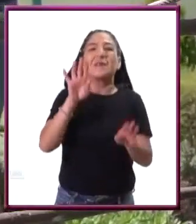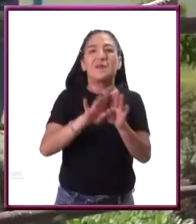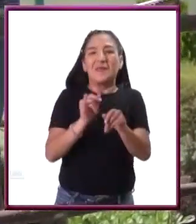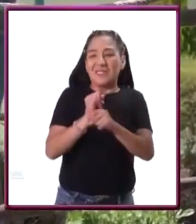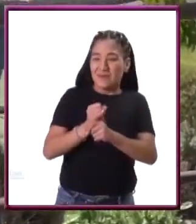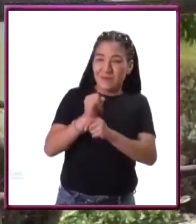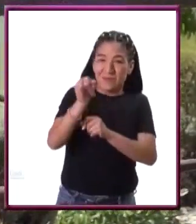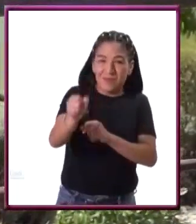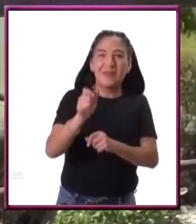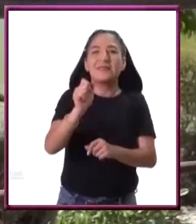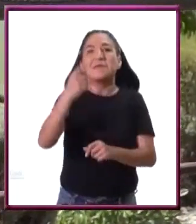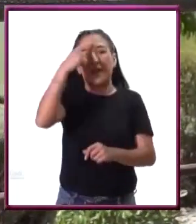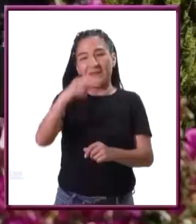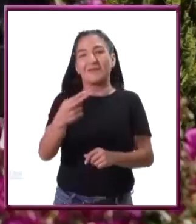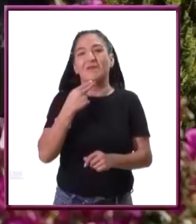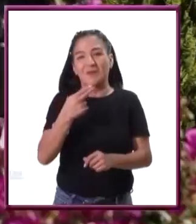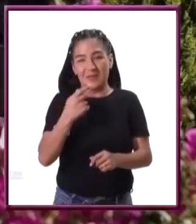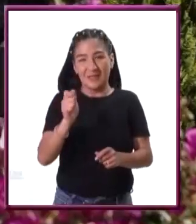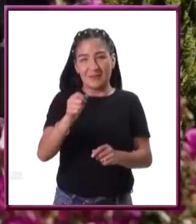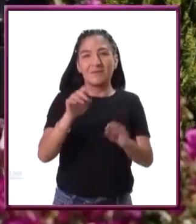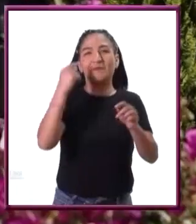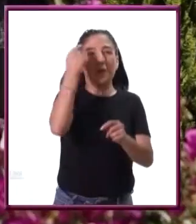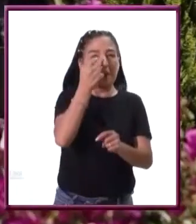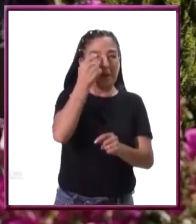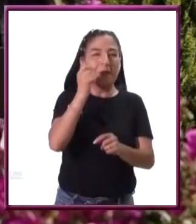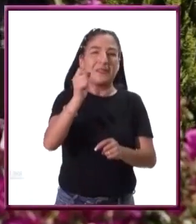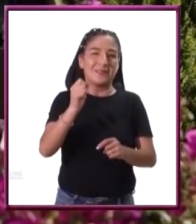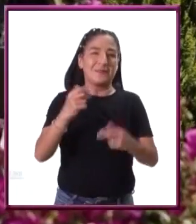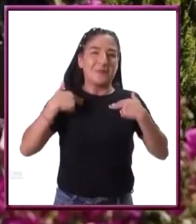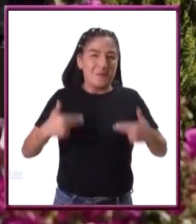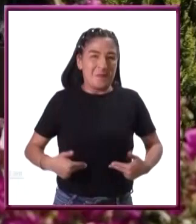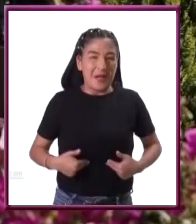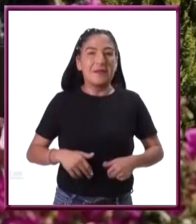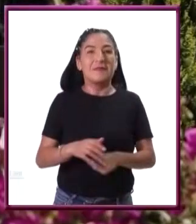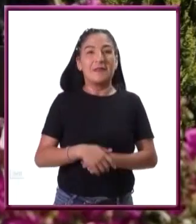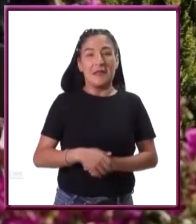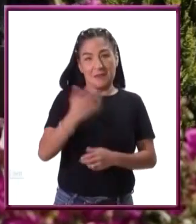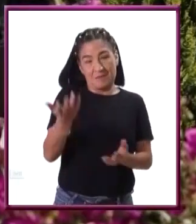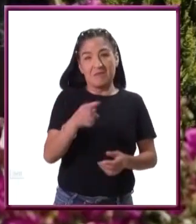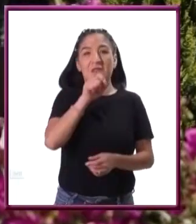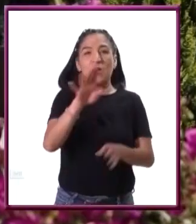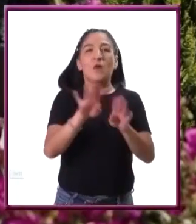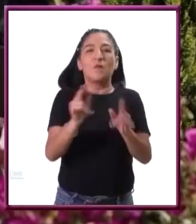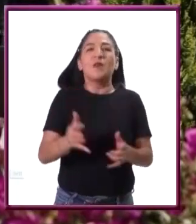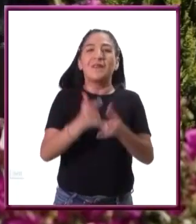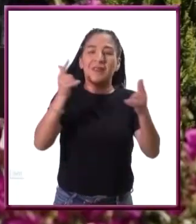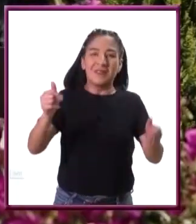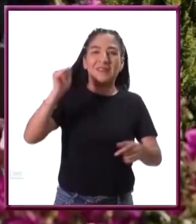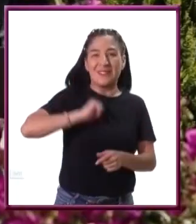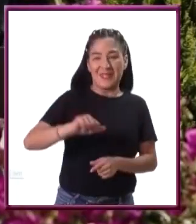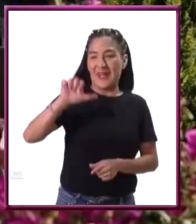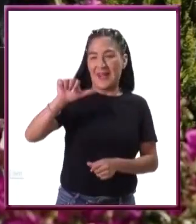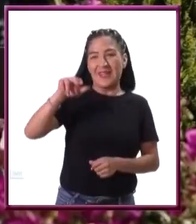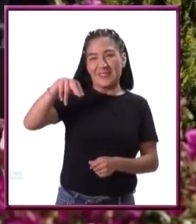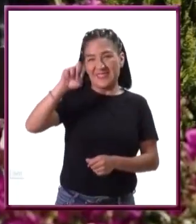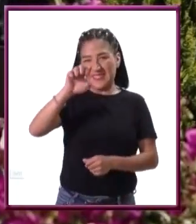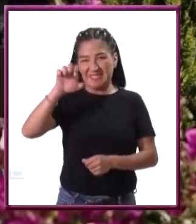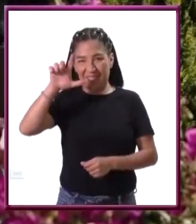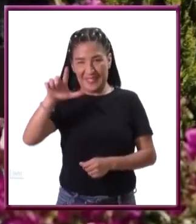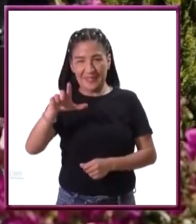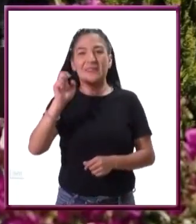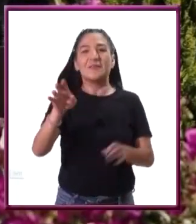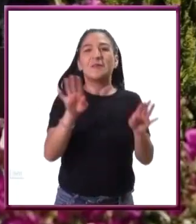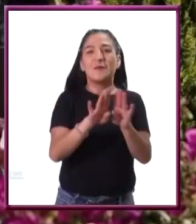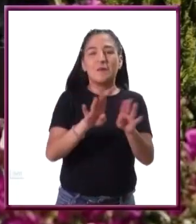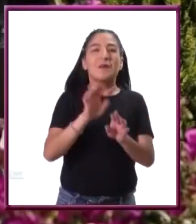diseño, el ojo humano. No por nada, el histórico fotógrafo de paisajes Ansel Adams decía que el componente